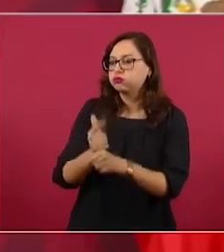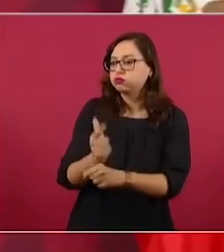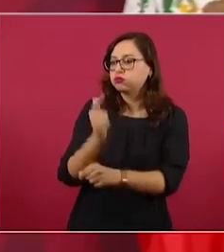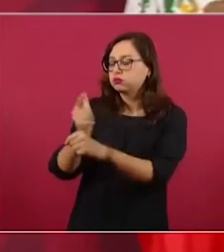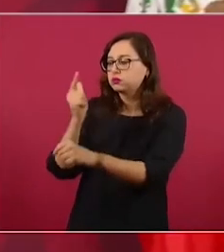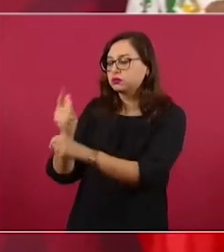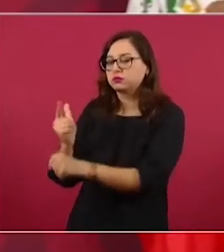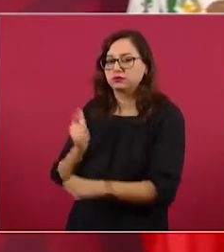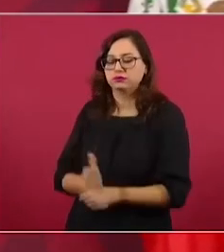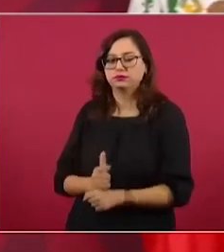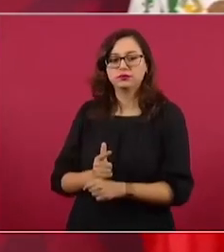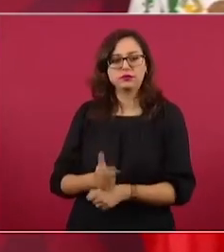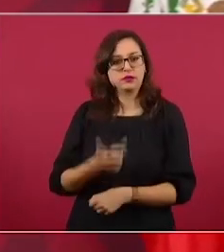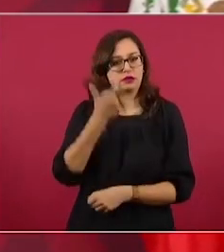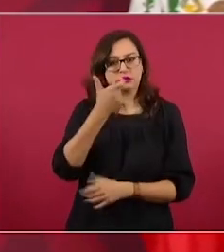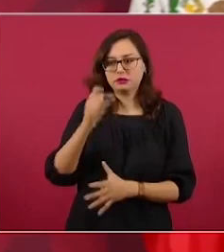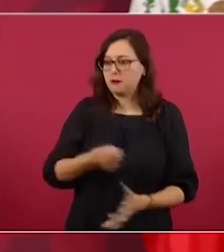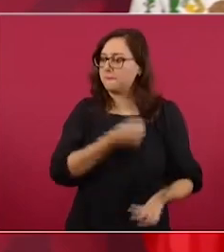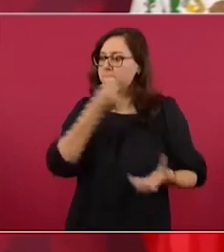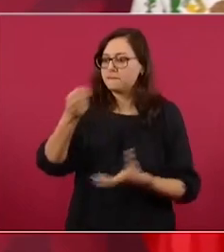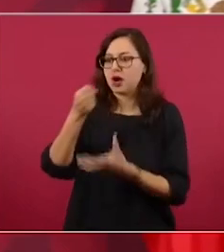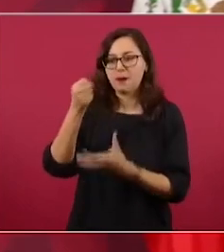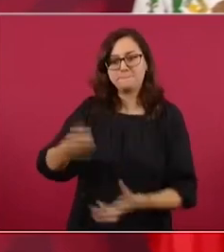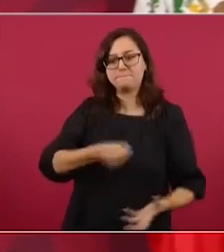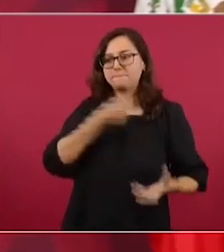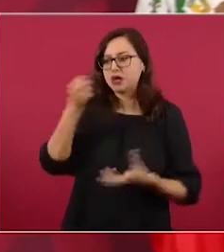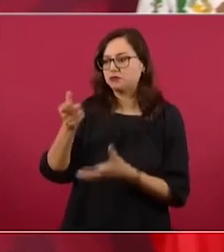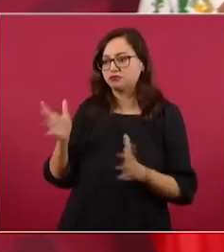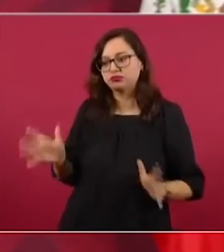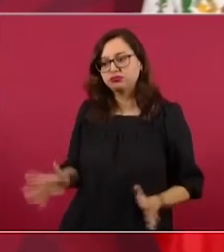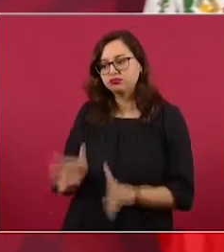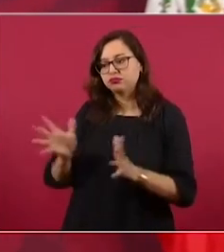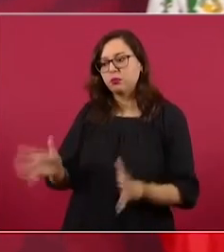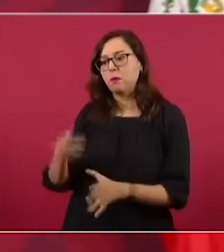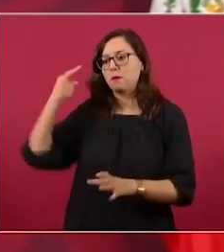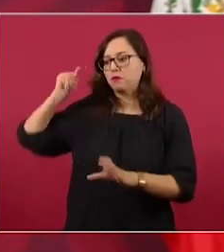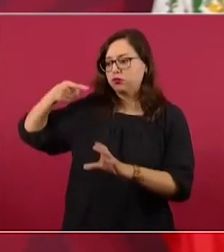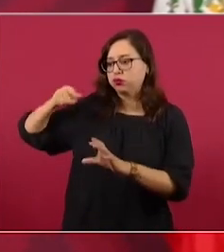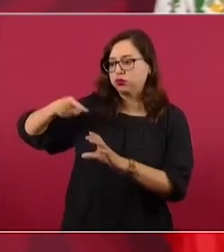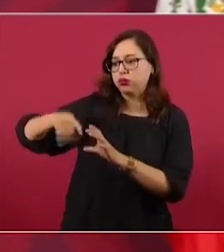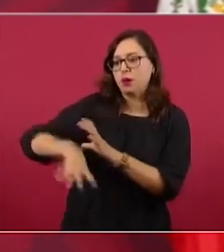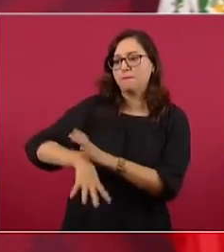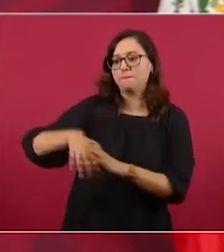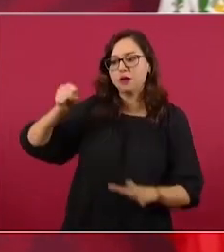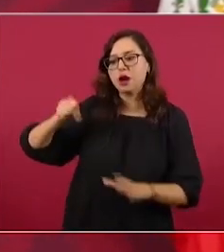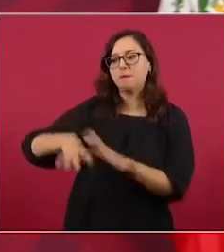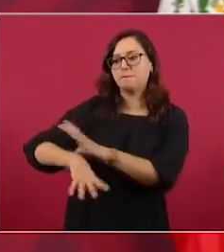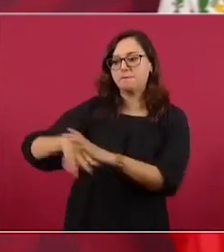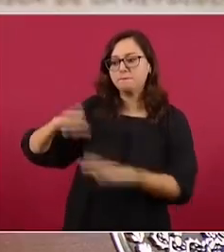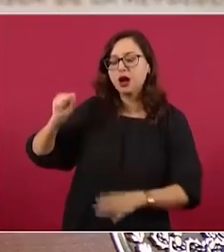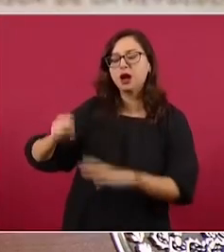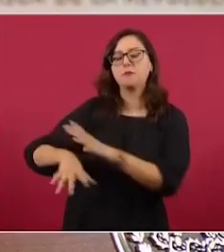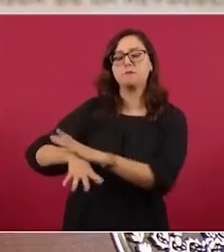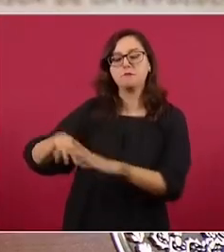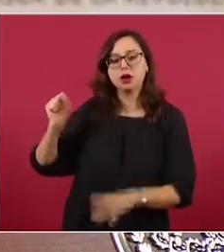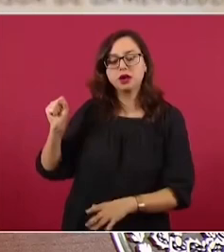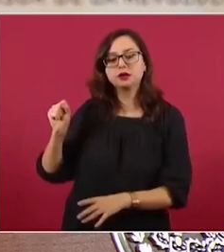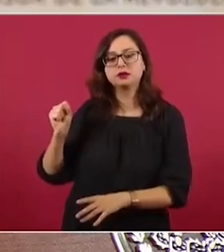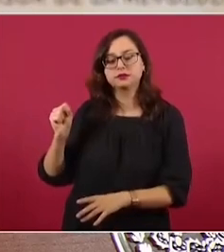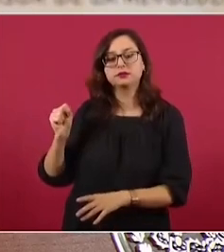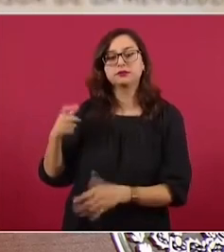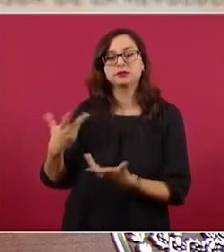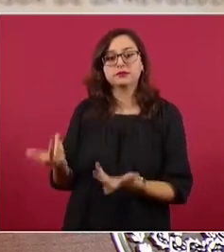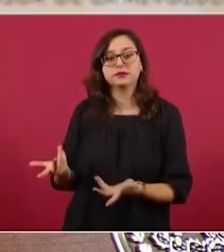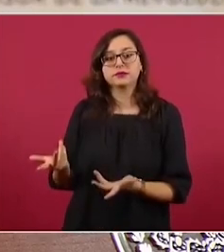y se invirtió para extraer petróleo, porque al mismo tiempo, como parte